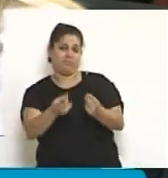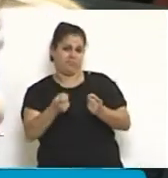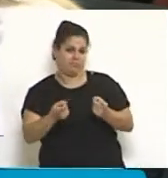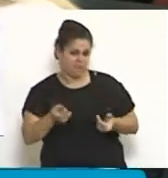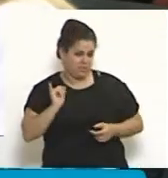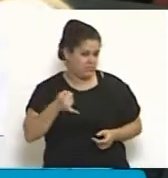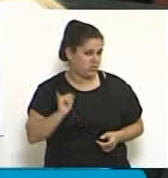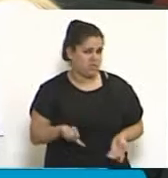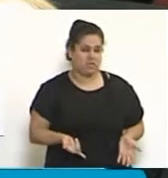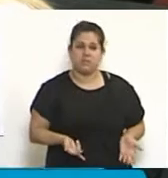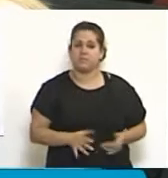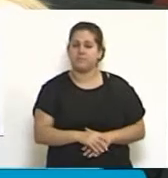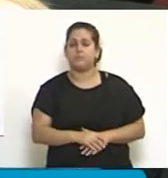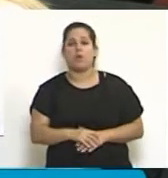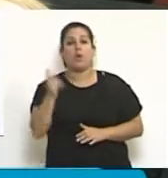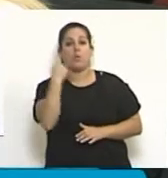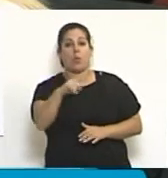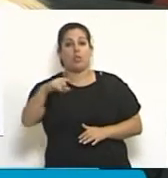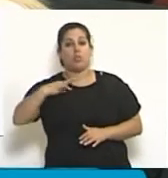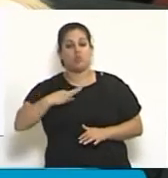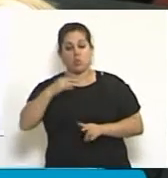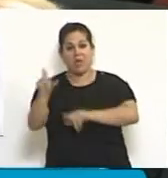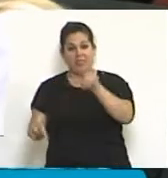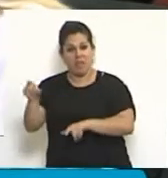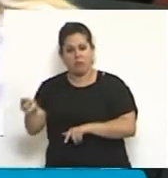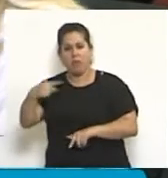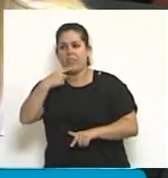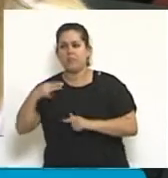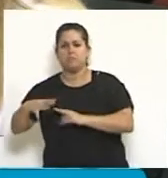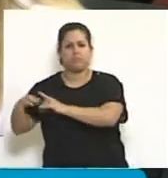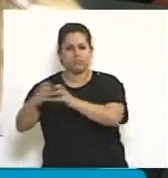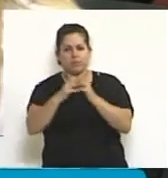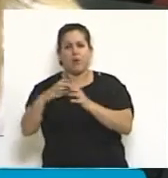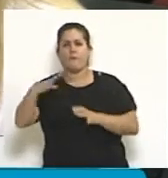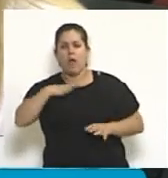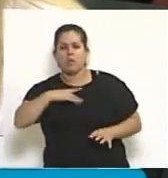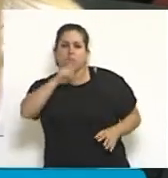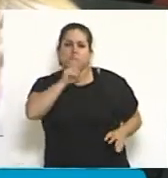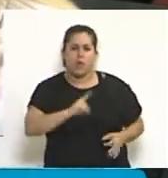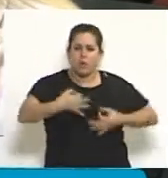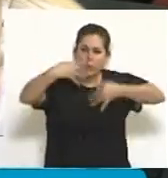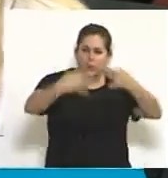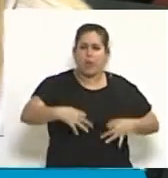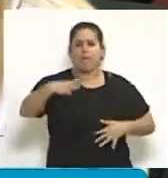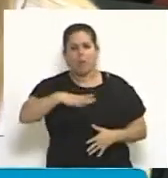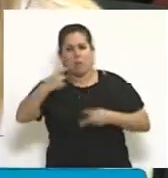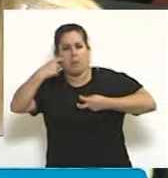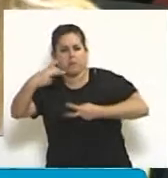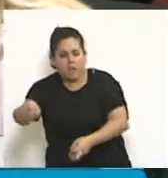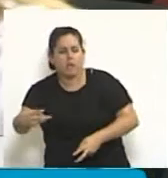necesita. Cuando la ciudadanía discute la falta de seriedad de los procesos de